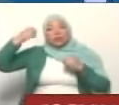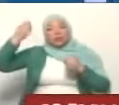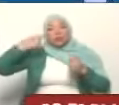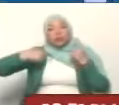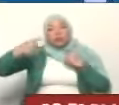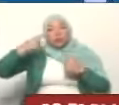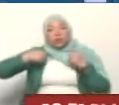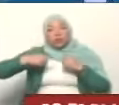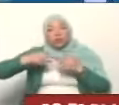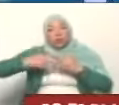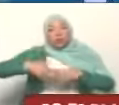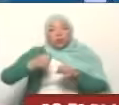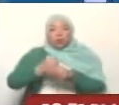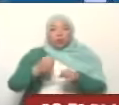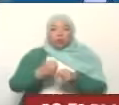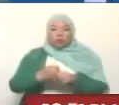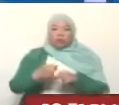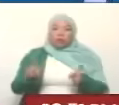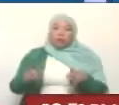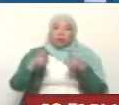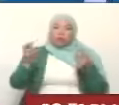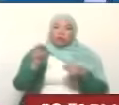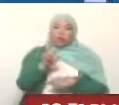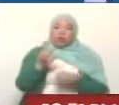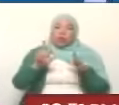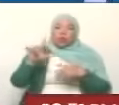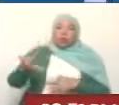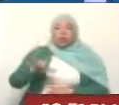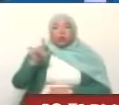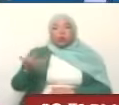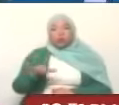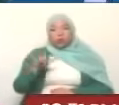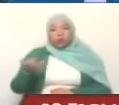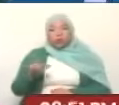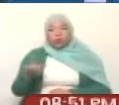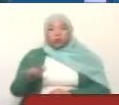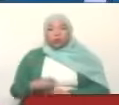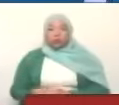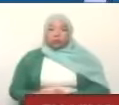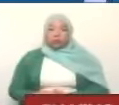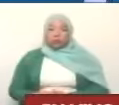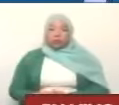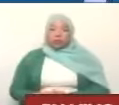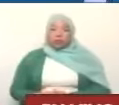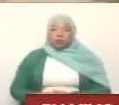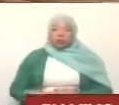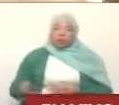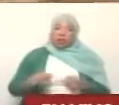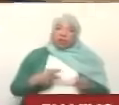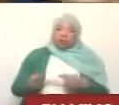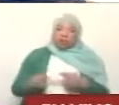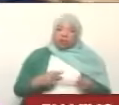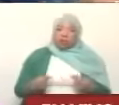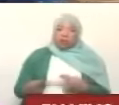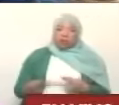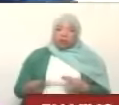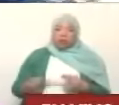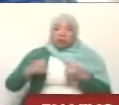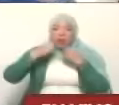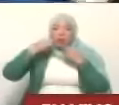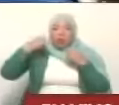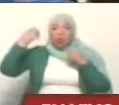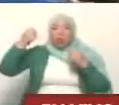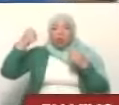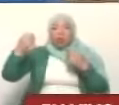calentando los motores para la victoria del 28 de julio. Ah, combinadito, ¿ves? La lucha contra